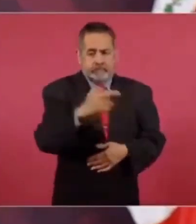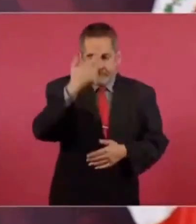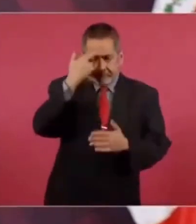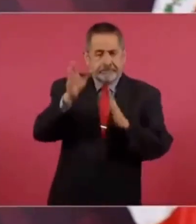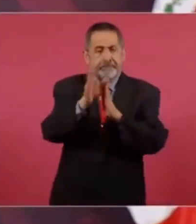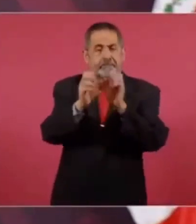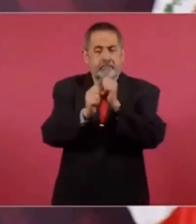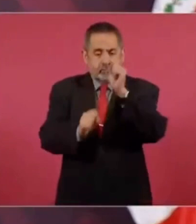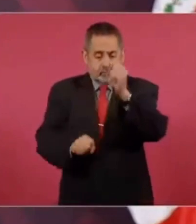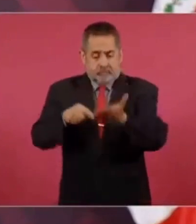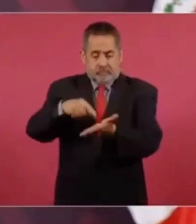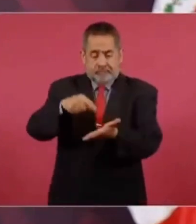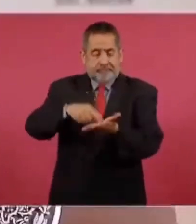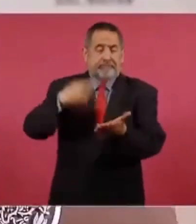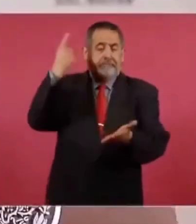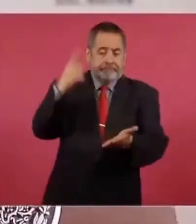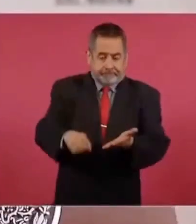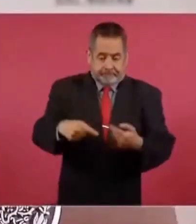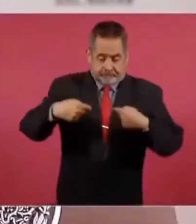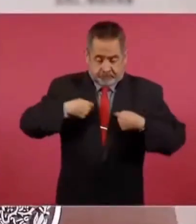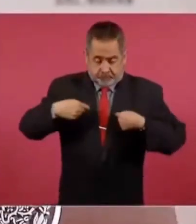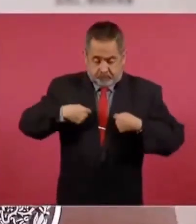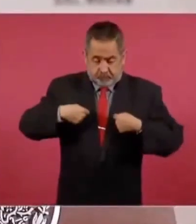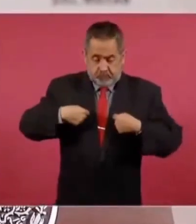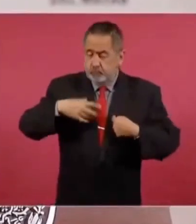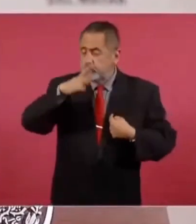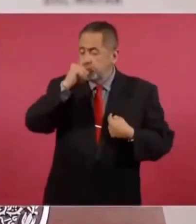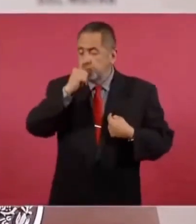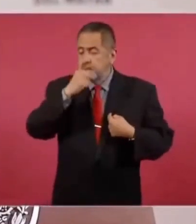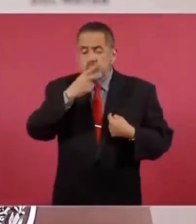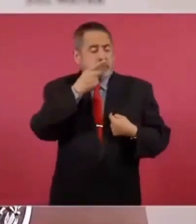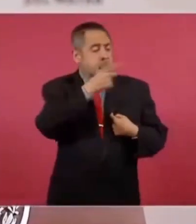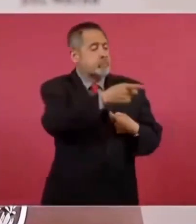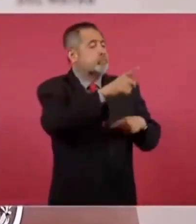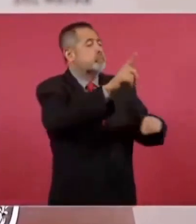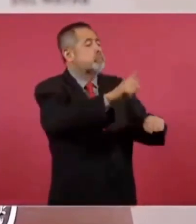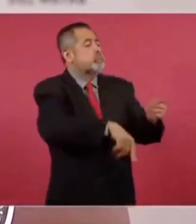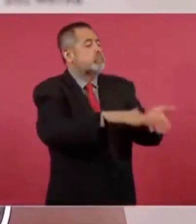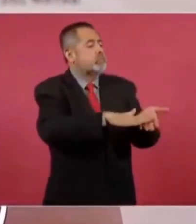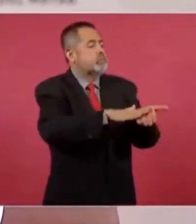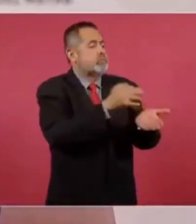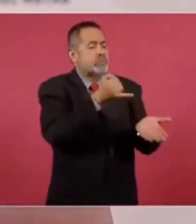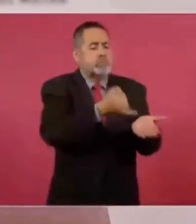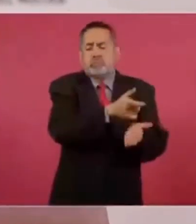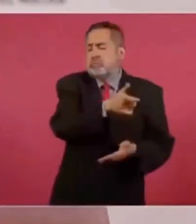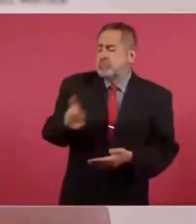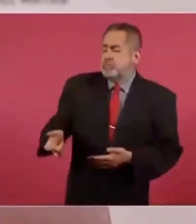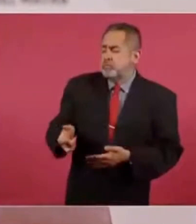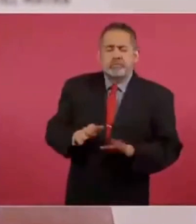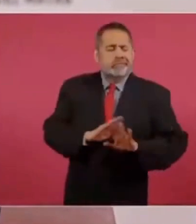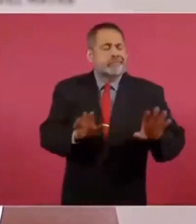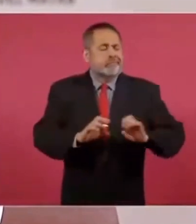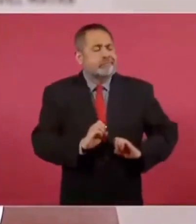Constitución establece que está prohibido la condonación de impuestos.